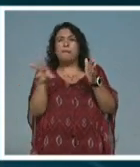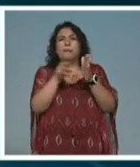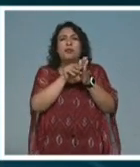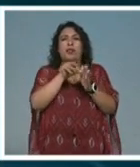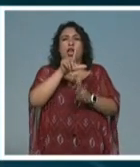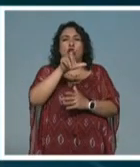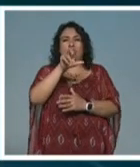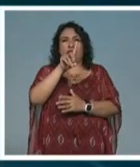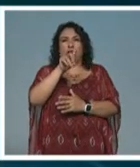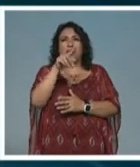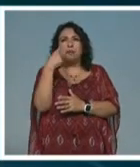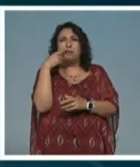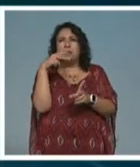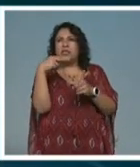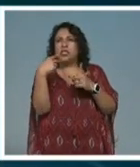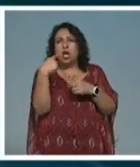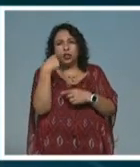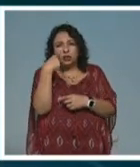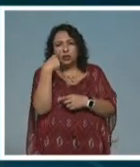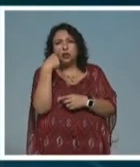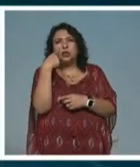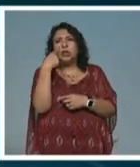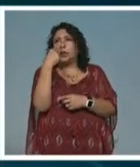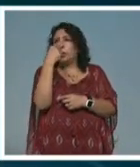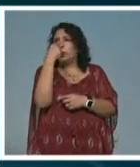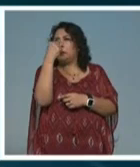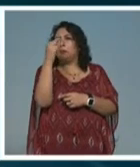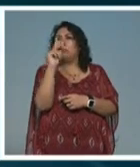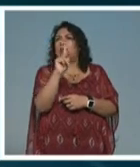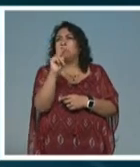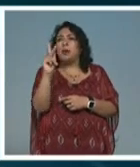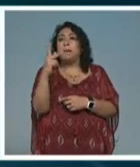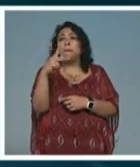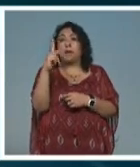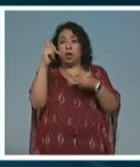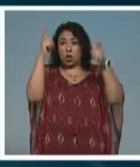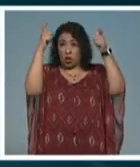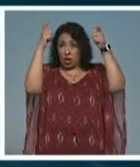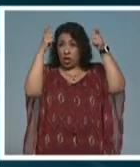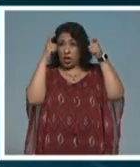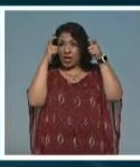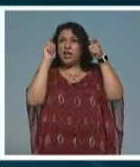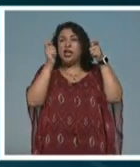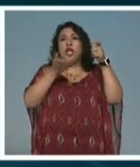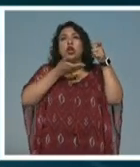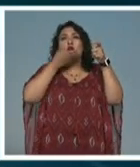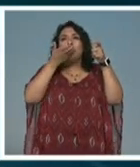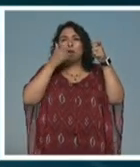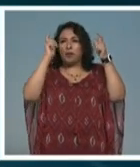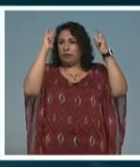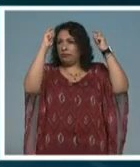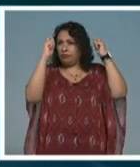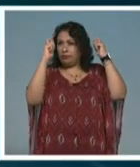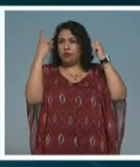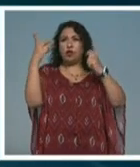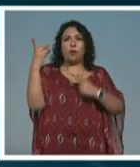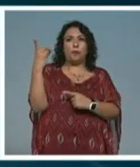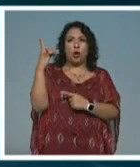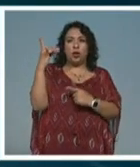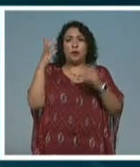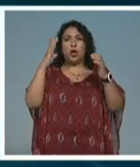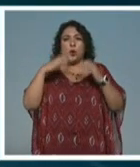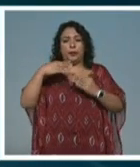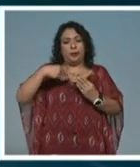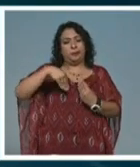Vinci tiene la misma mirada constante y una nariz similar, pero sobre la cabeza carga el tradicional bombín de Bolivia y su cuerpo